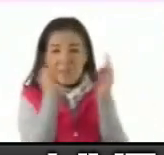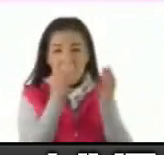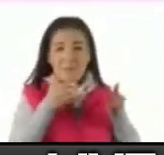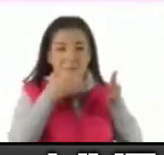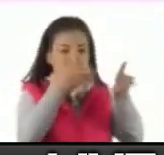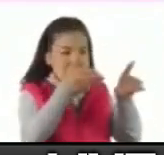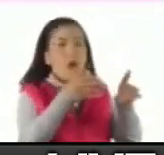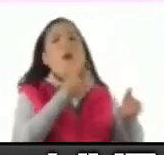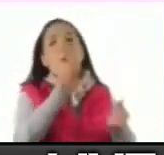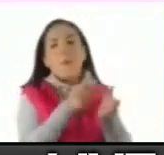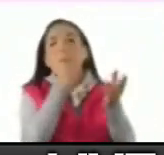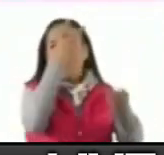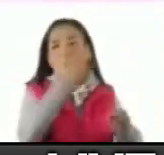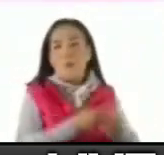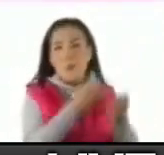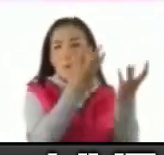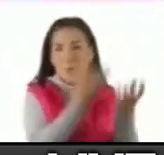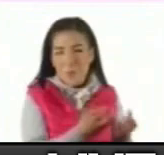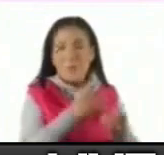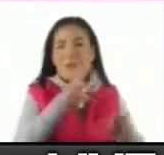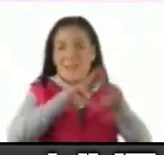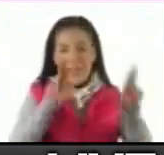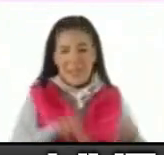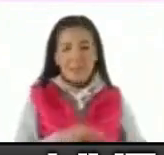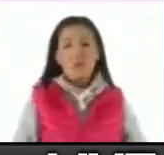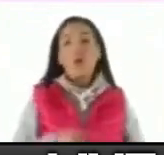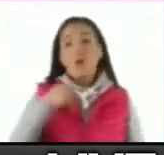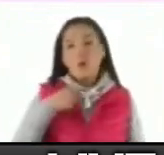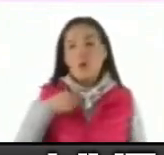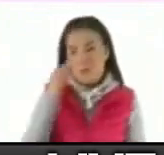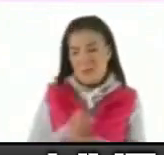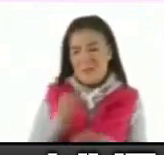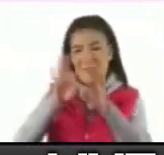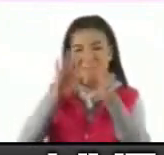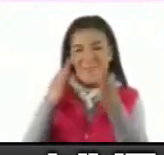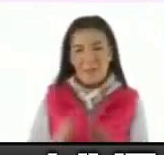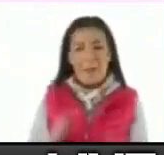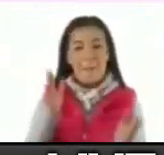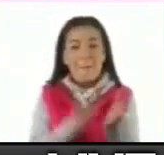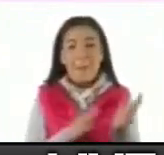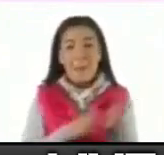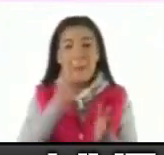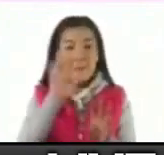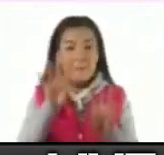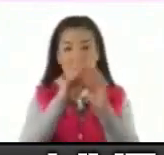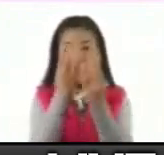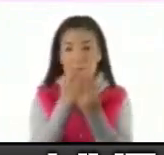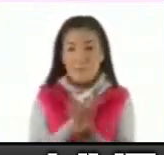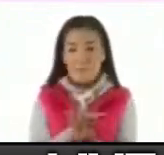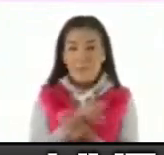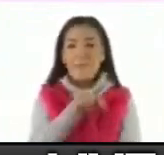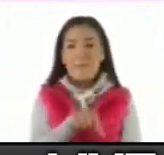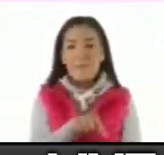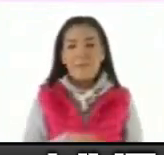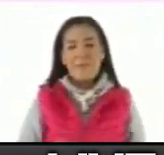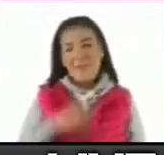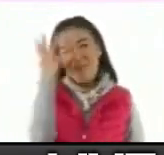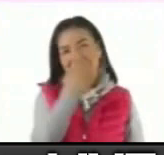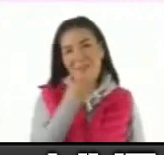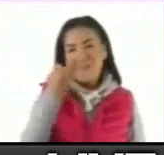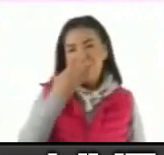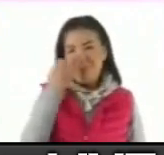En cambio, yo traigo estas figuras de papel. Y si las doblo de esta forma, puedo hacer una linda